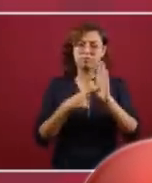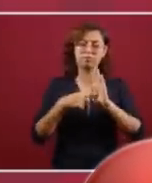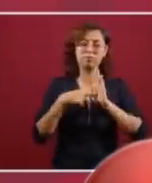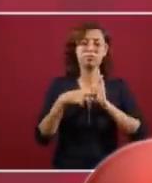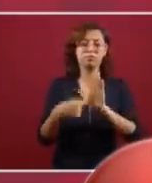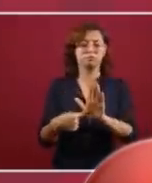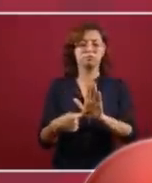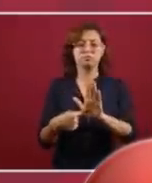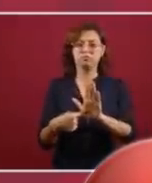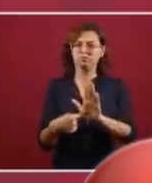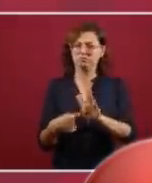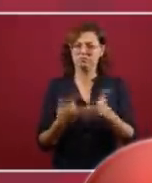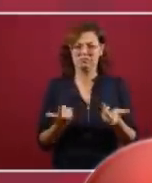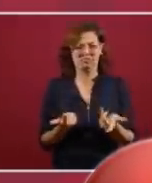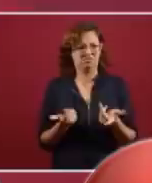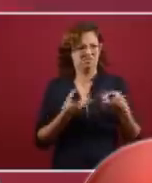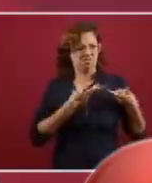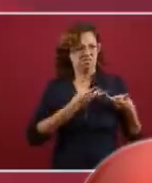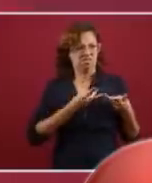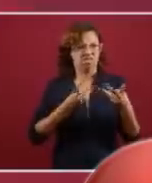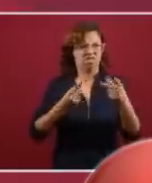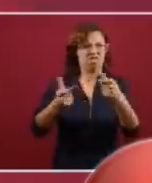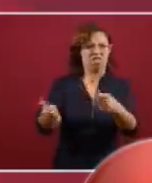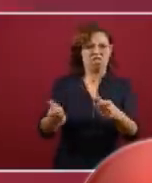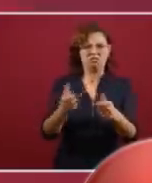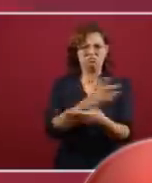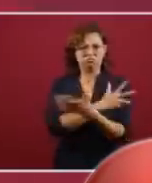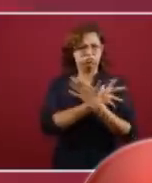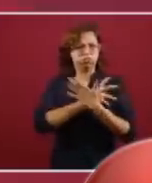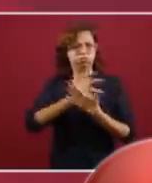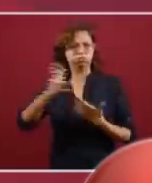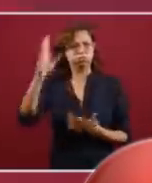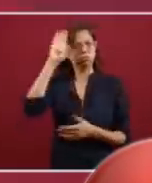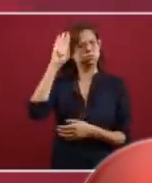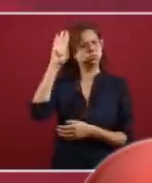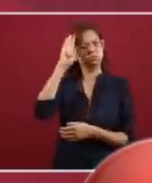porque no deben de haber estos gastos extravagantes.